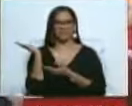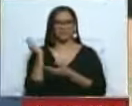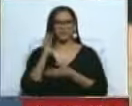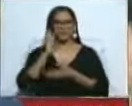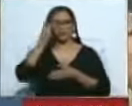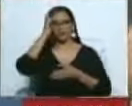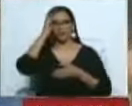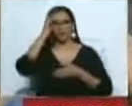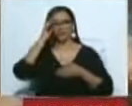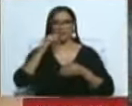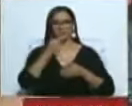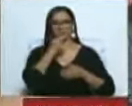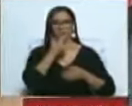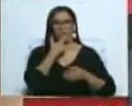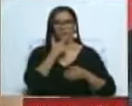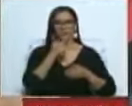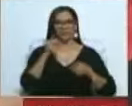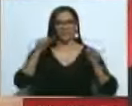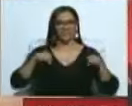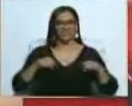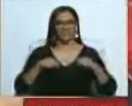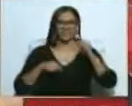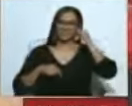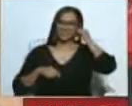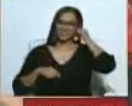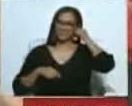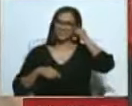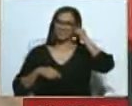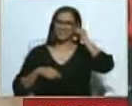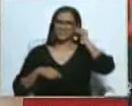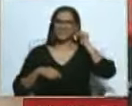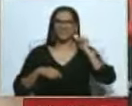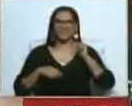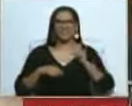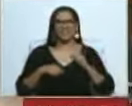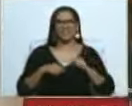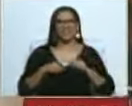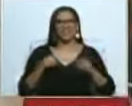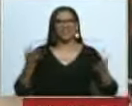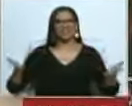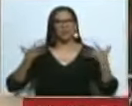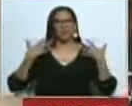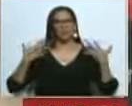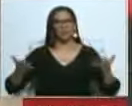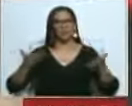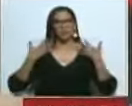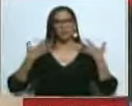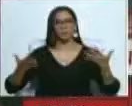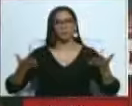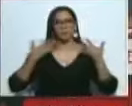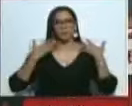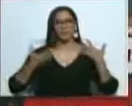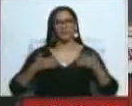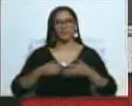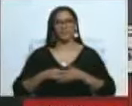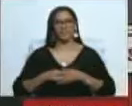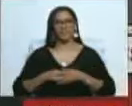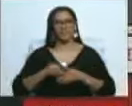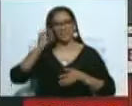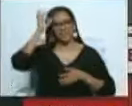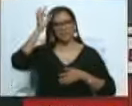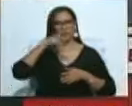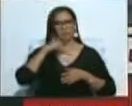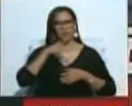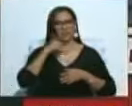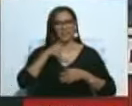febrero, ¿están allá? Sí, está bonito aquí, vale. Ah. Mire, y está fresco. Ah. Y el consejo político